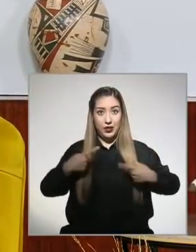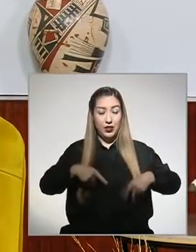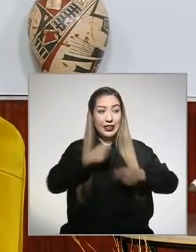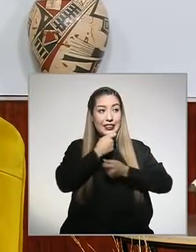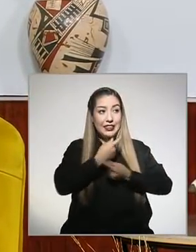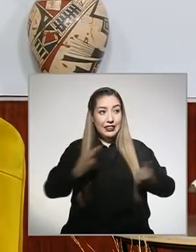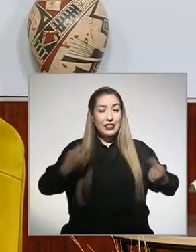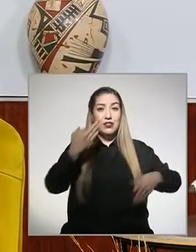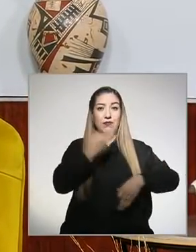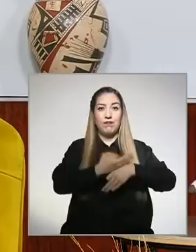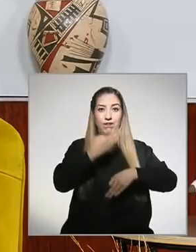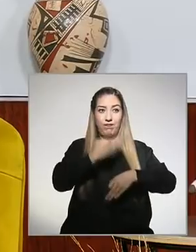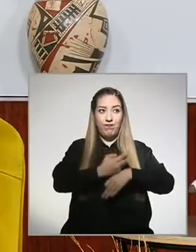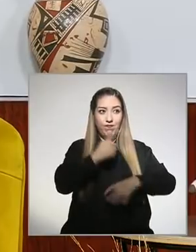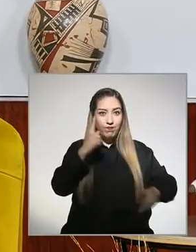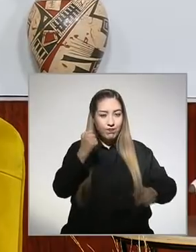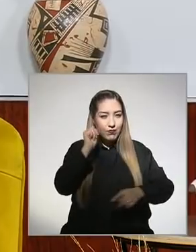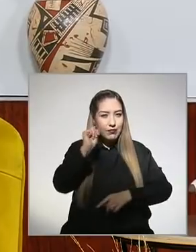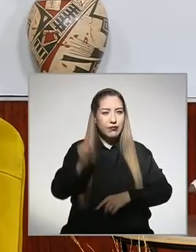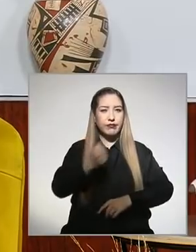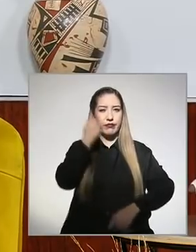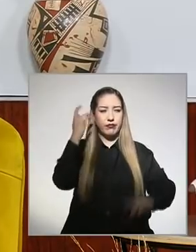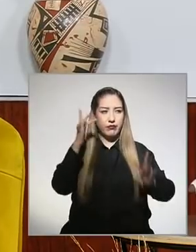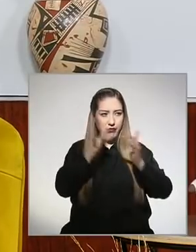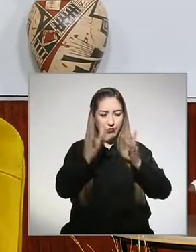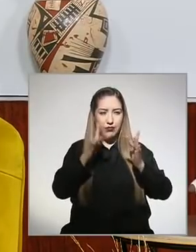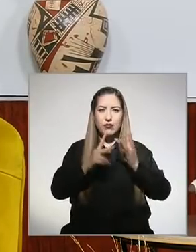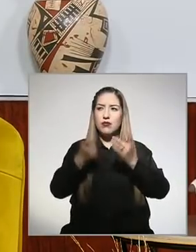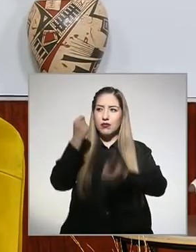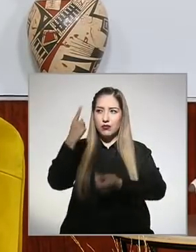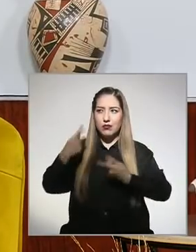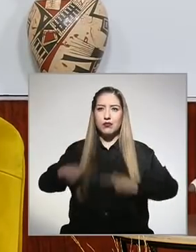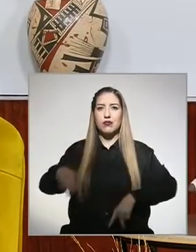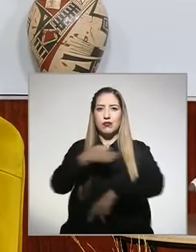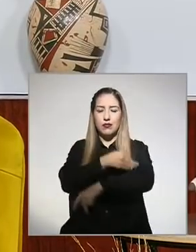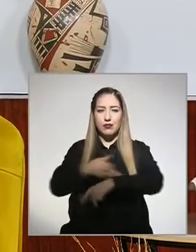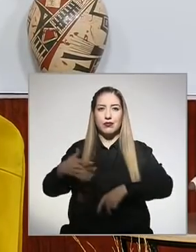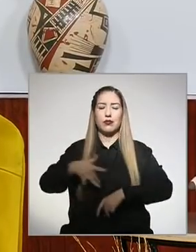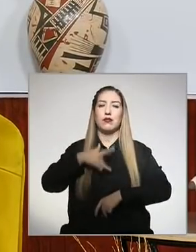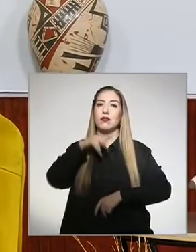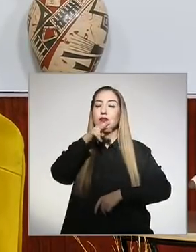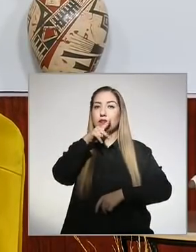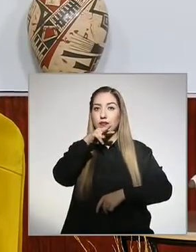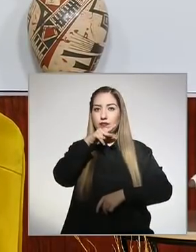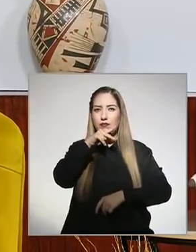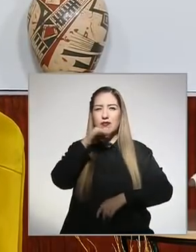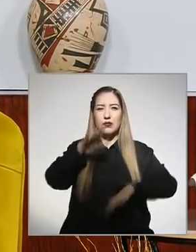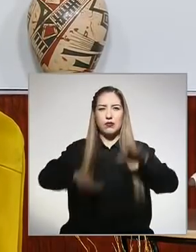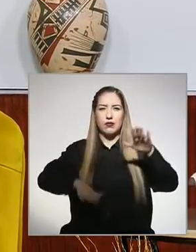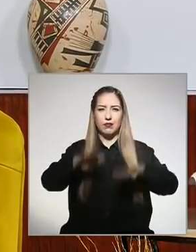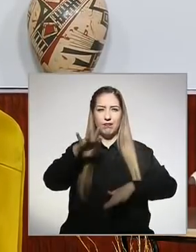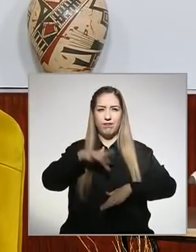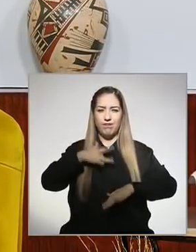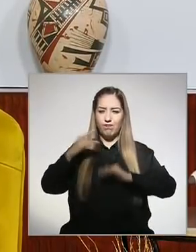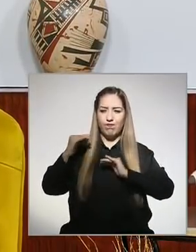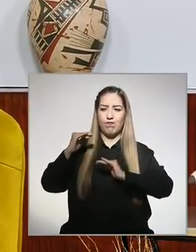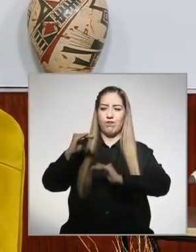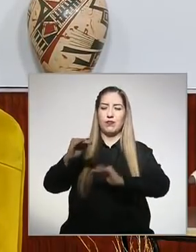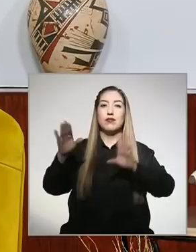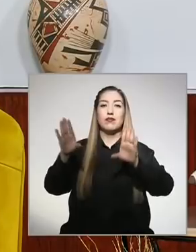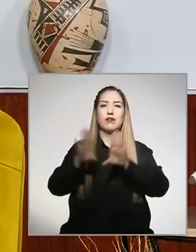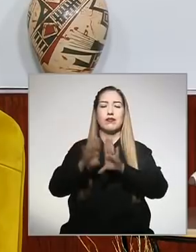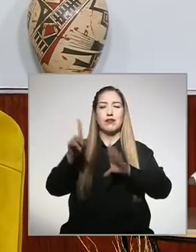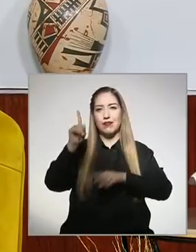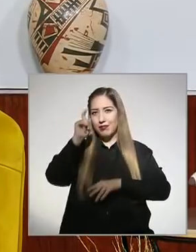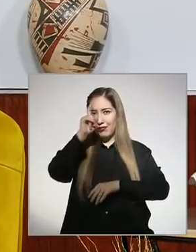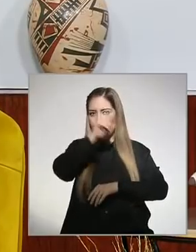es motivo de preocupación para muchas familias. Y en algún momento poner límites se convierte en algo muy complicado, así que no se preocupen porque aquí,